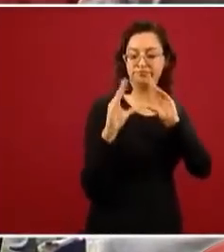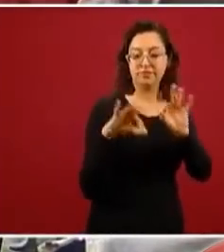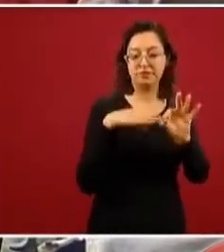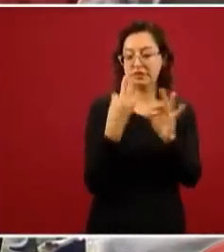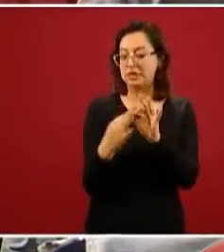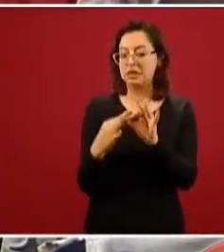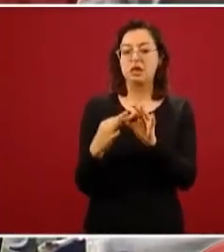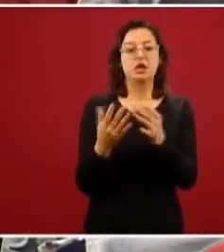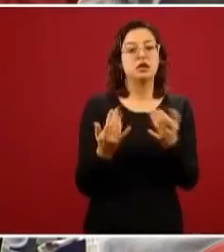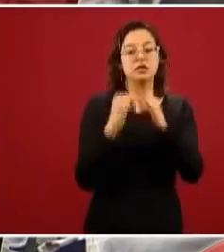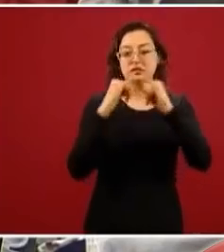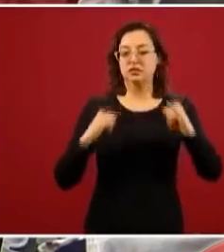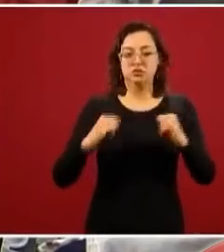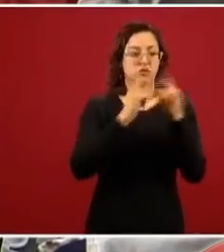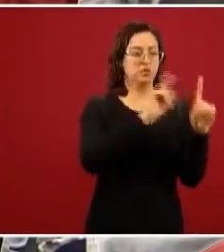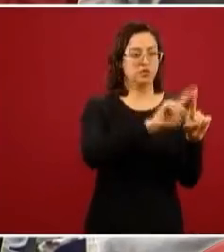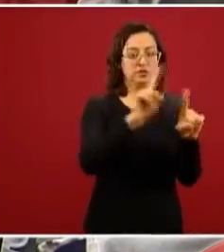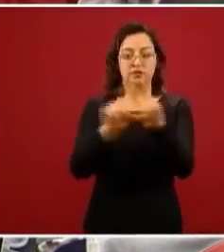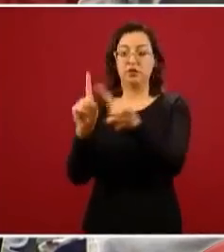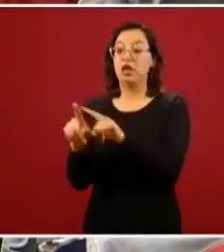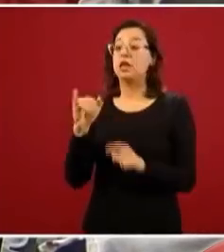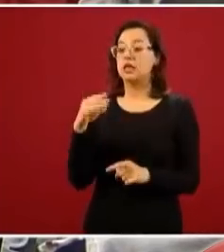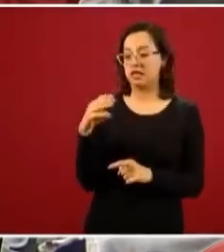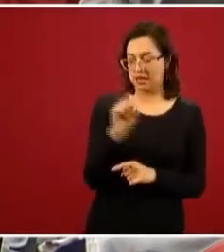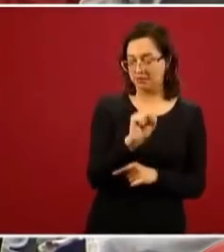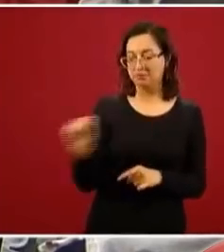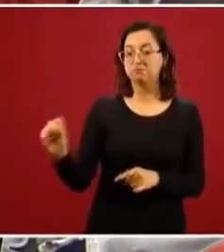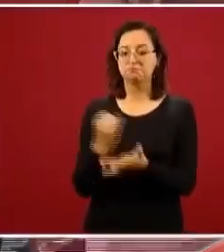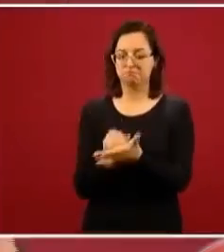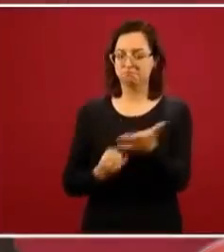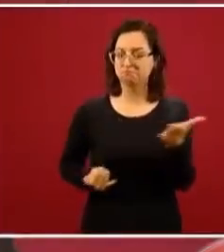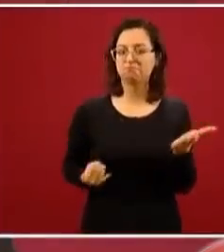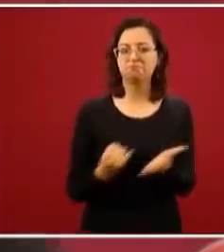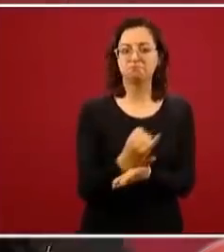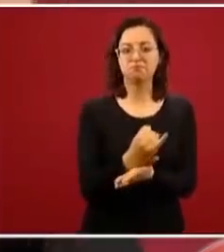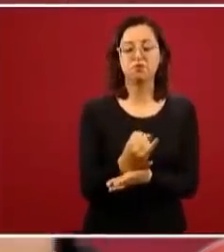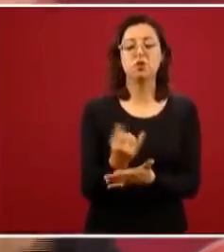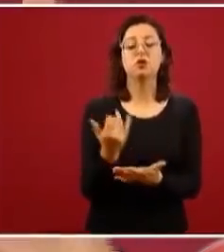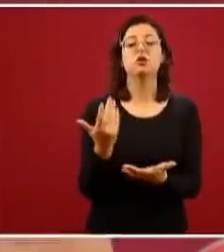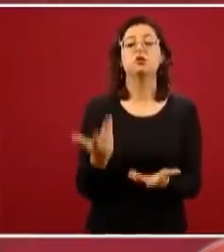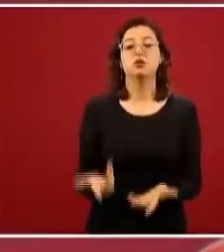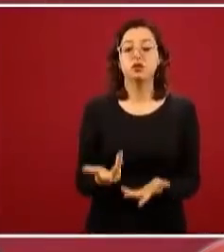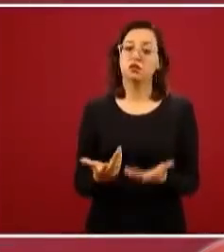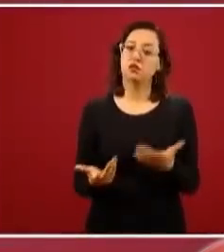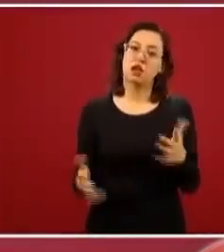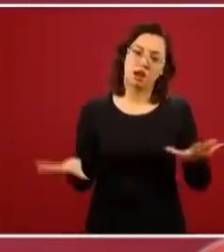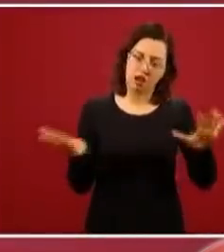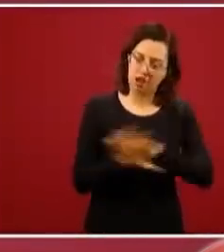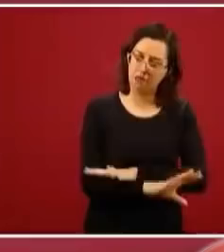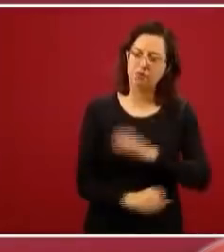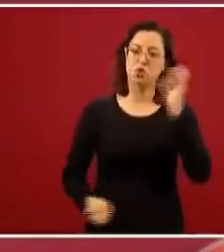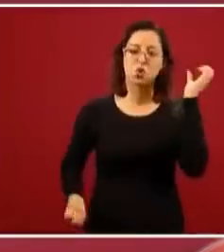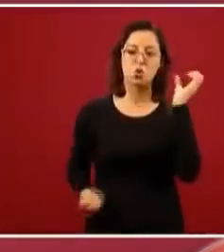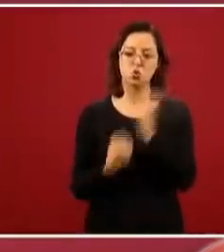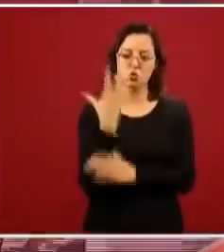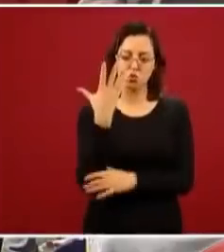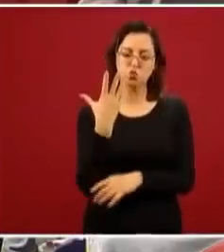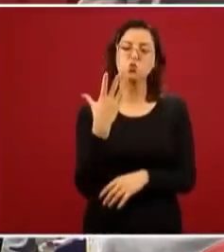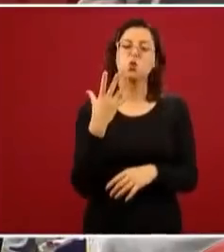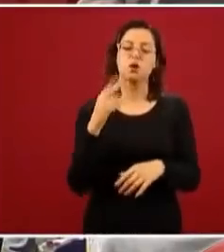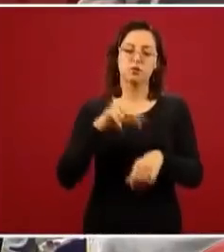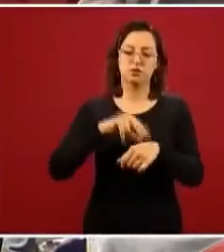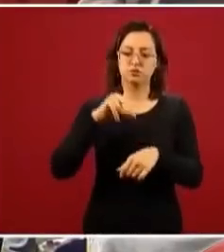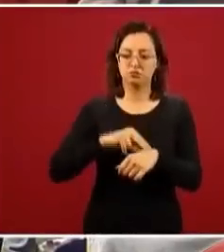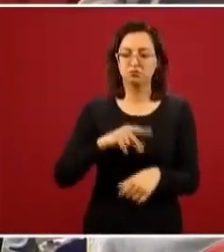las instituciones, pero en el IMSS hay decisiones importantes sobre refrescar esta capacidad instalada, y estoy seguro que el